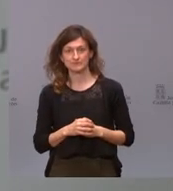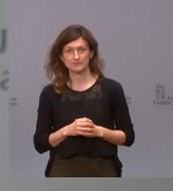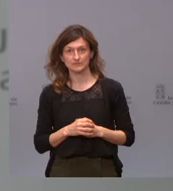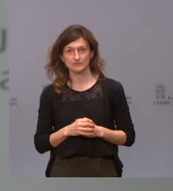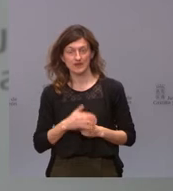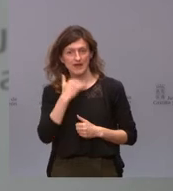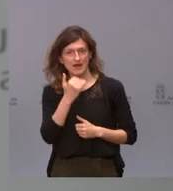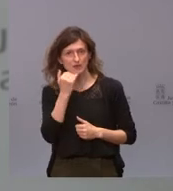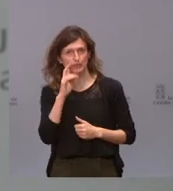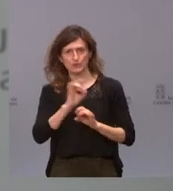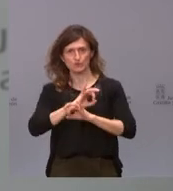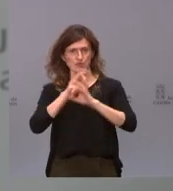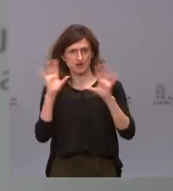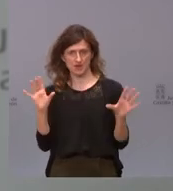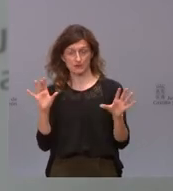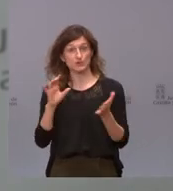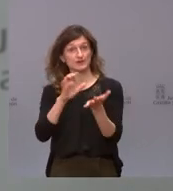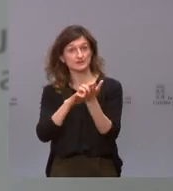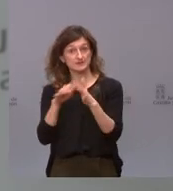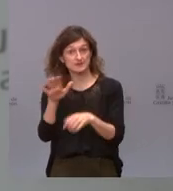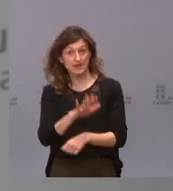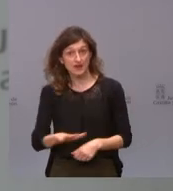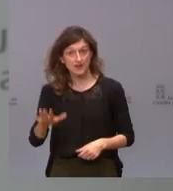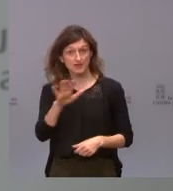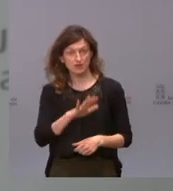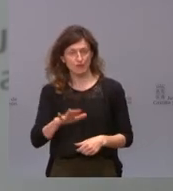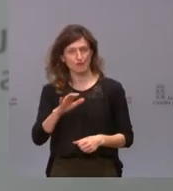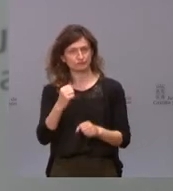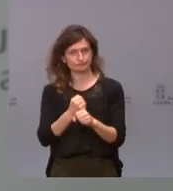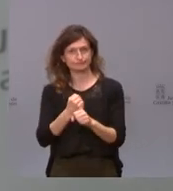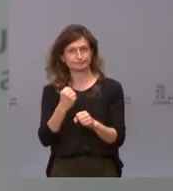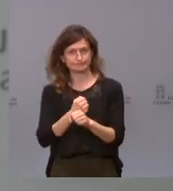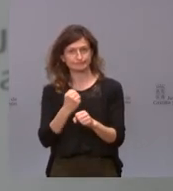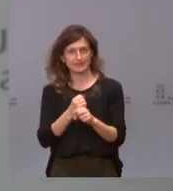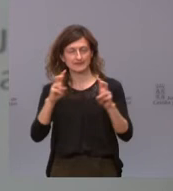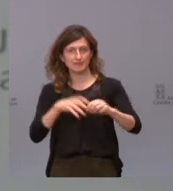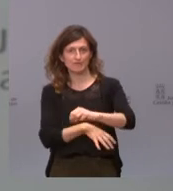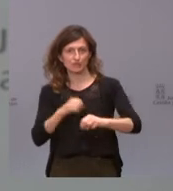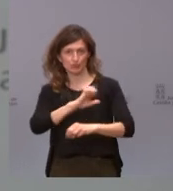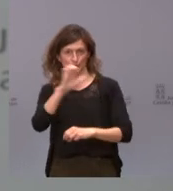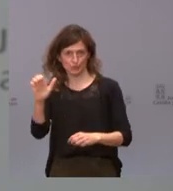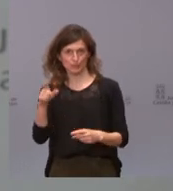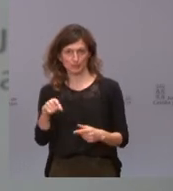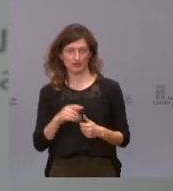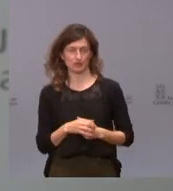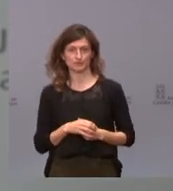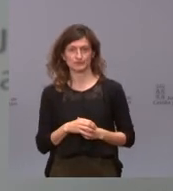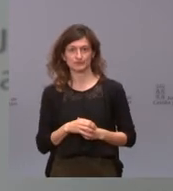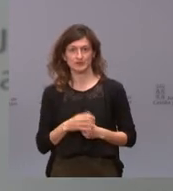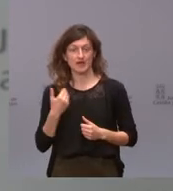claro es que castilla y león está haciendo los deberes con respecto a los fondos europeos tenemos